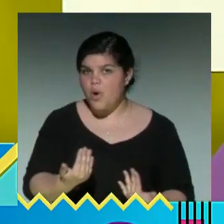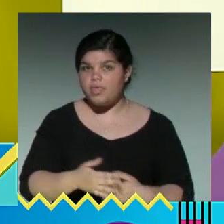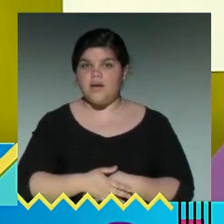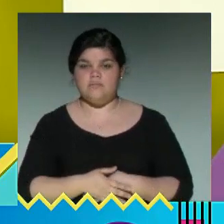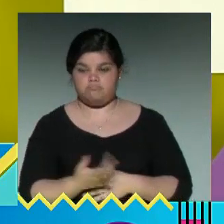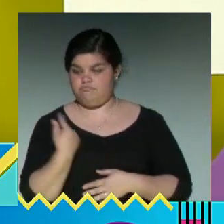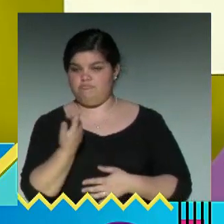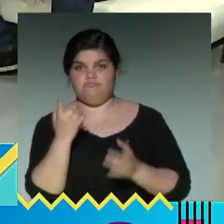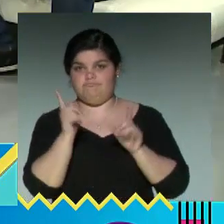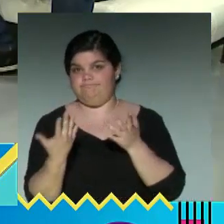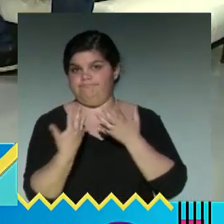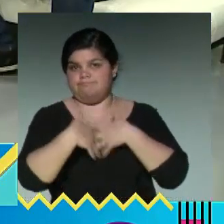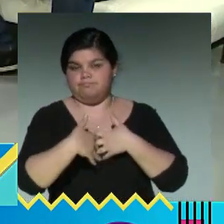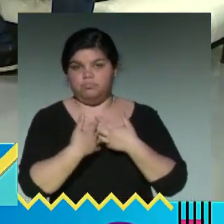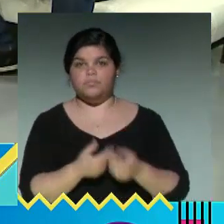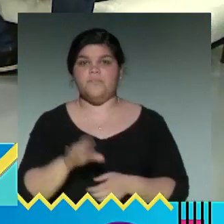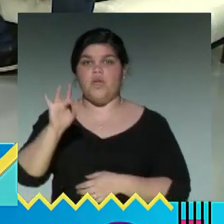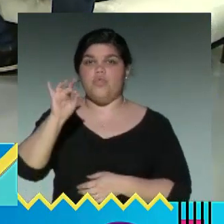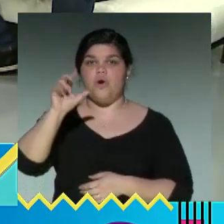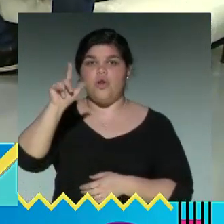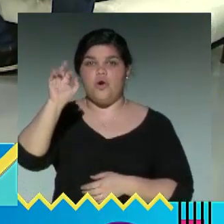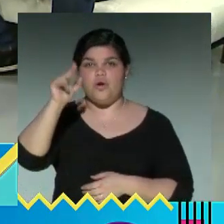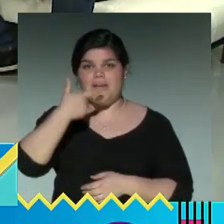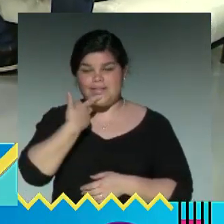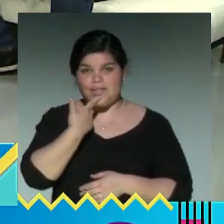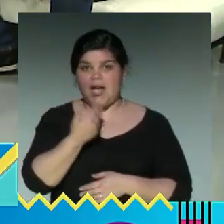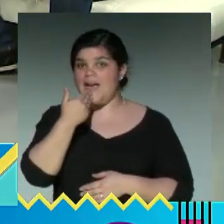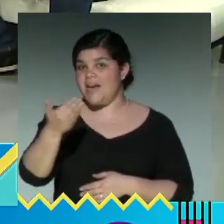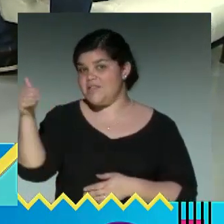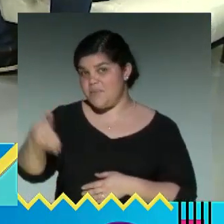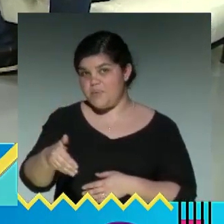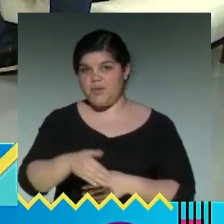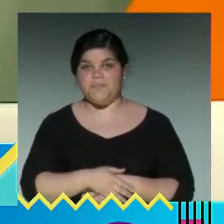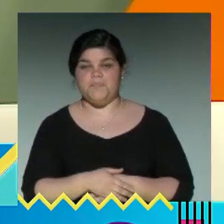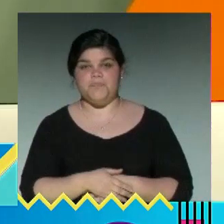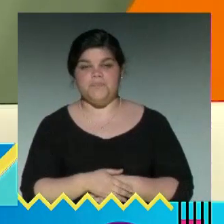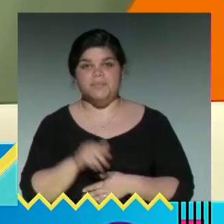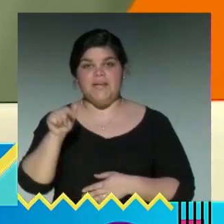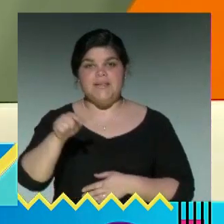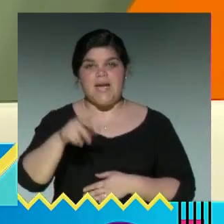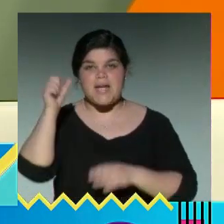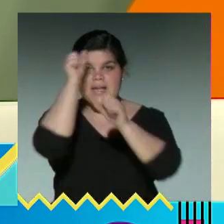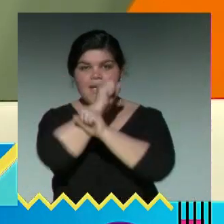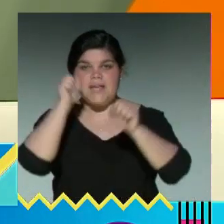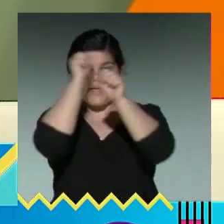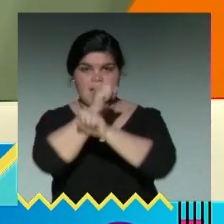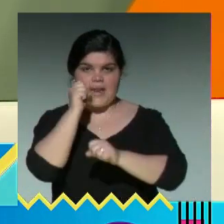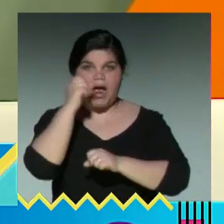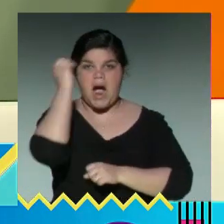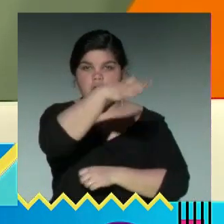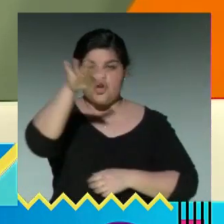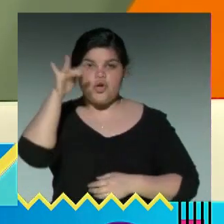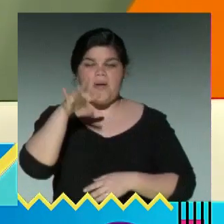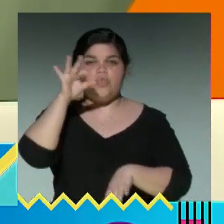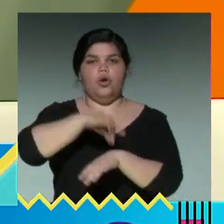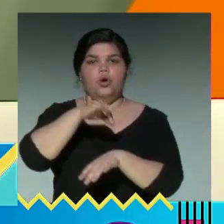nosotros también. Voy a presentar a Dolores Letelier. Muchísimas gracias, Dolores, por estar presente. Ella es ingeniera agrónoma, es doctora en Ciencias Sociales